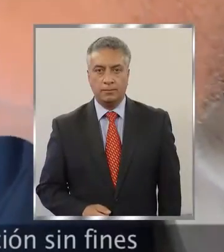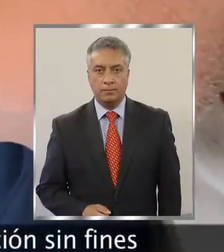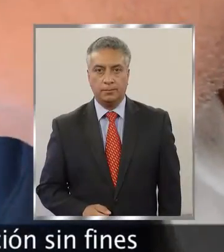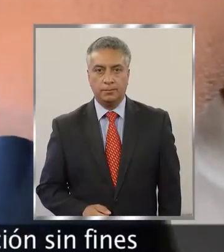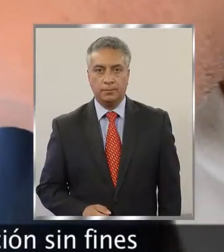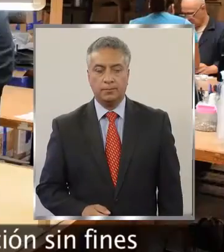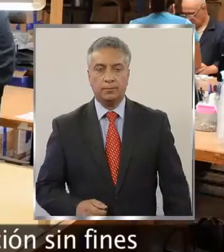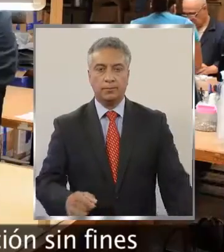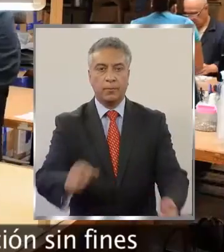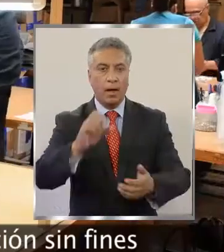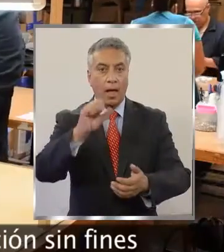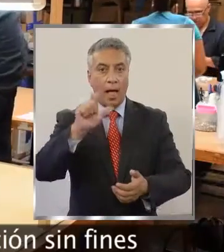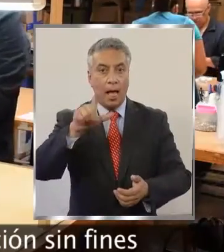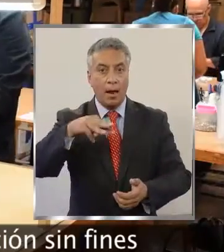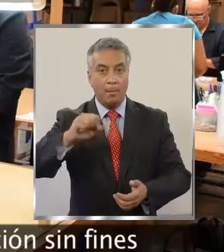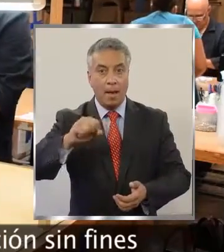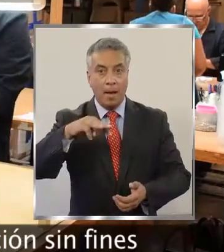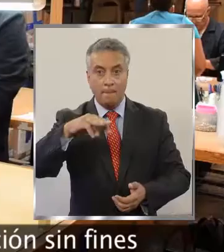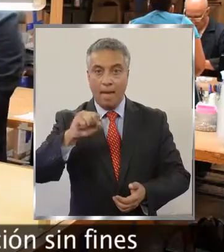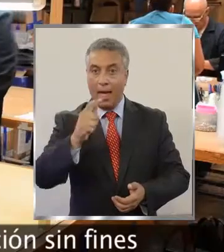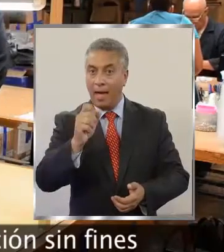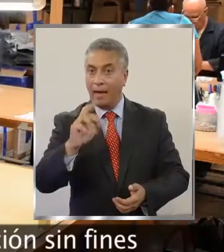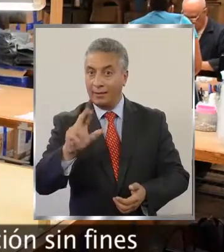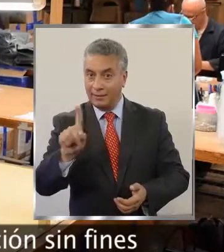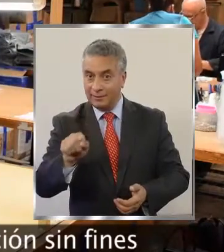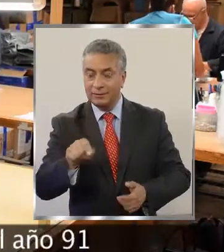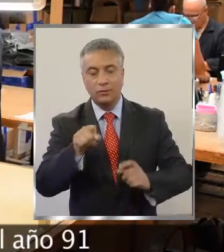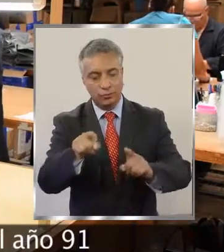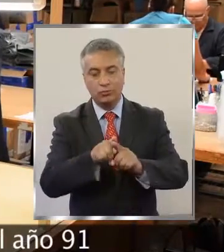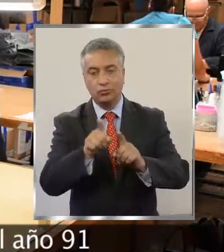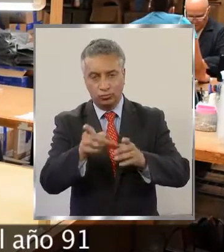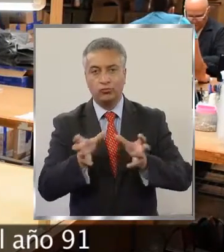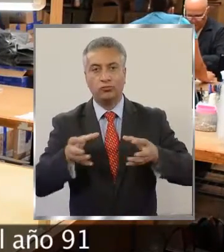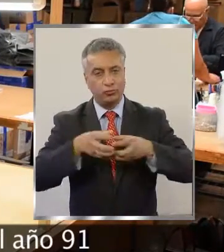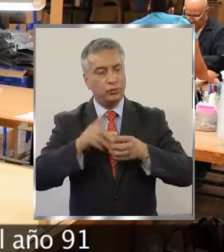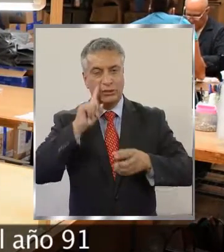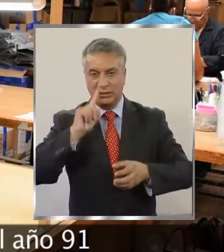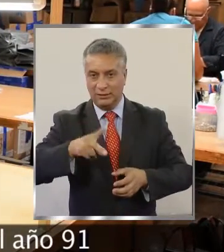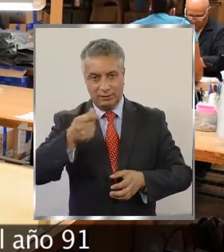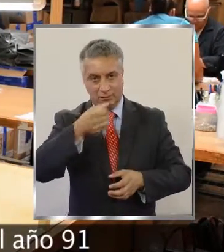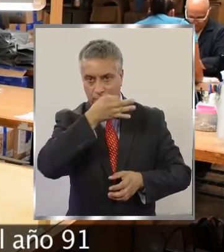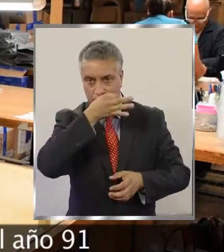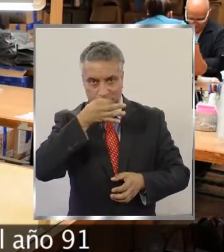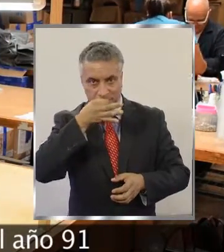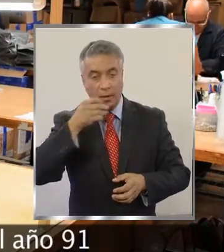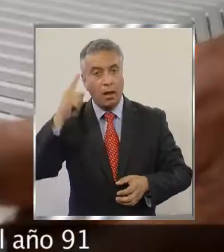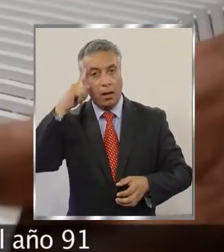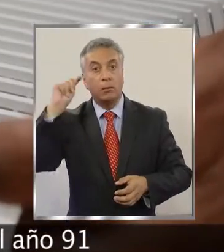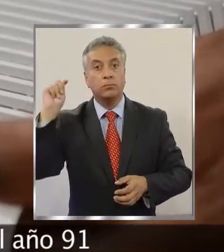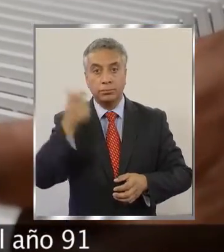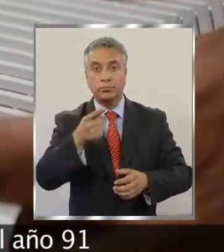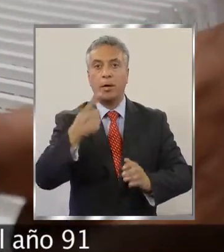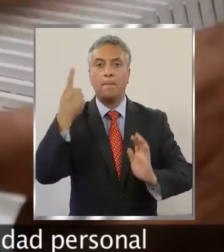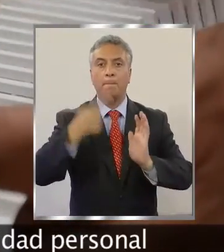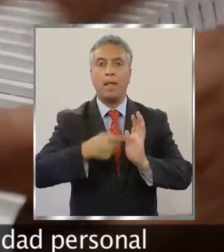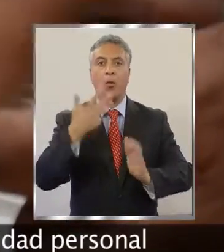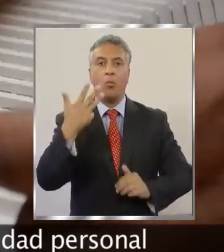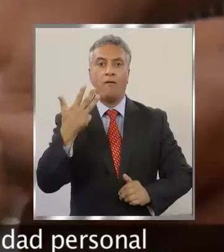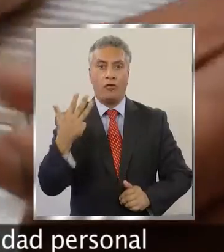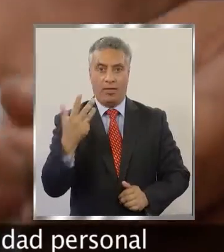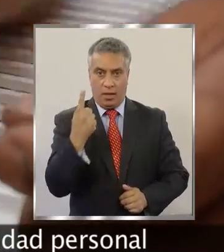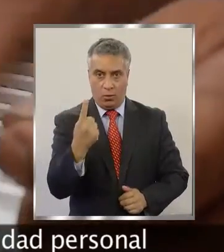Arma Mater es una organización sin fines de lucro que se crea en el año 91,